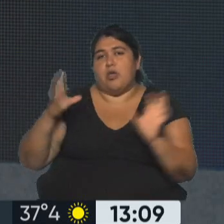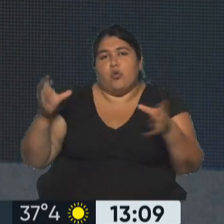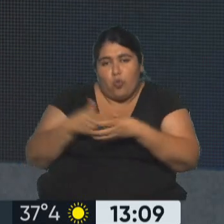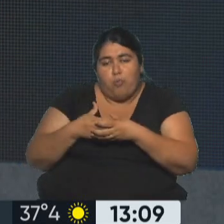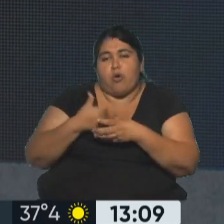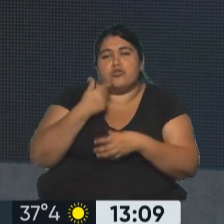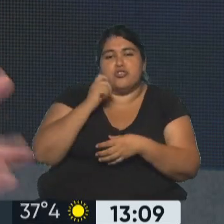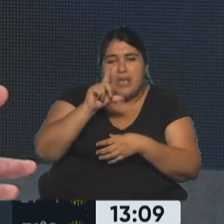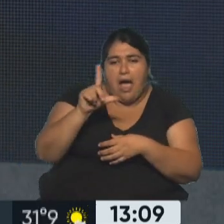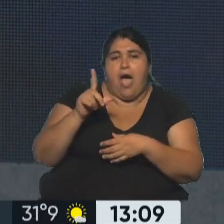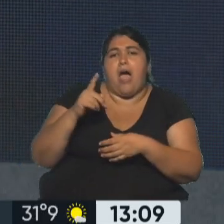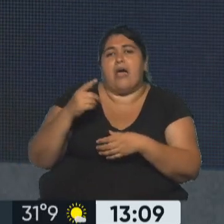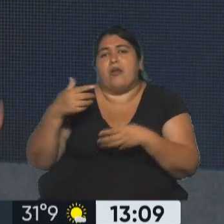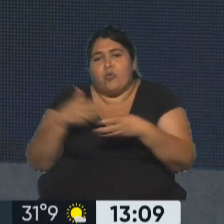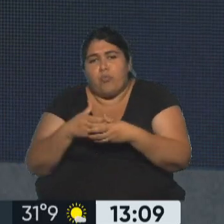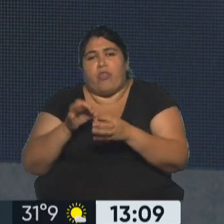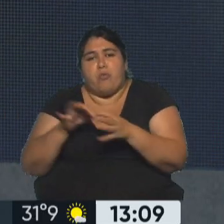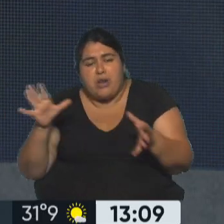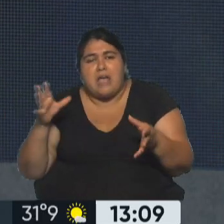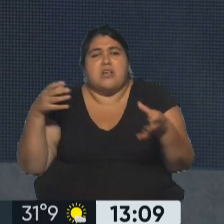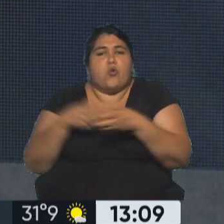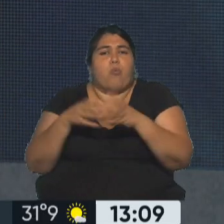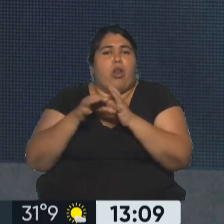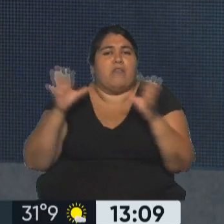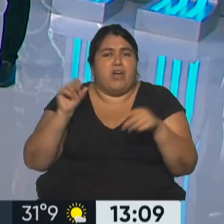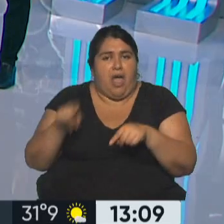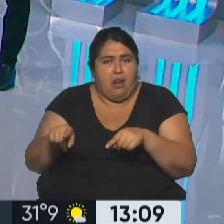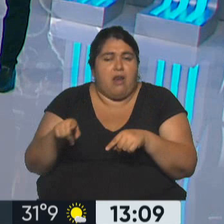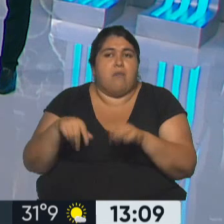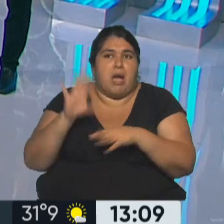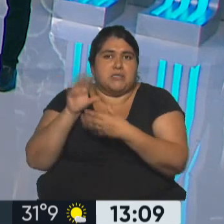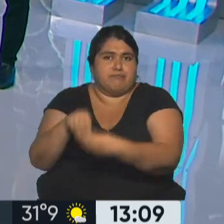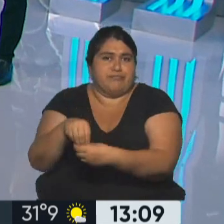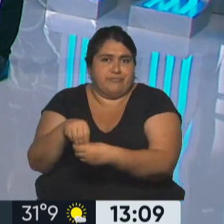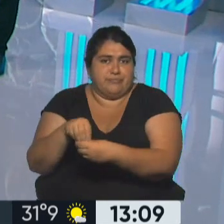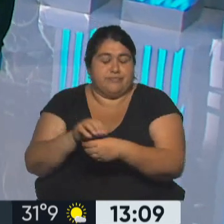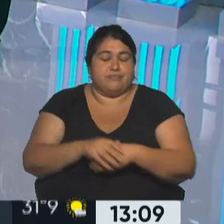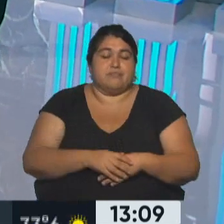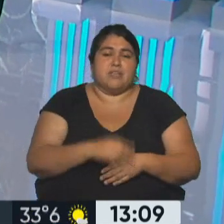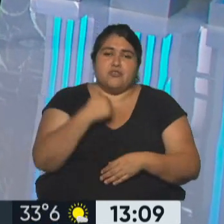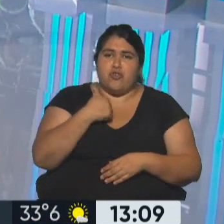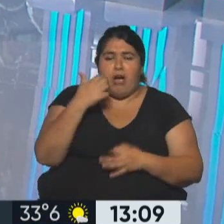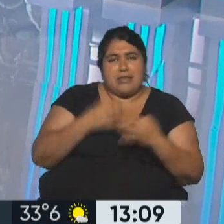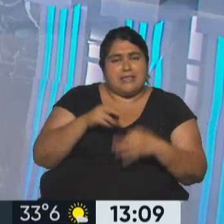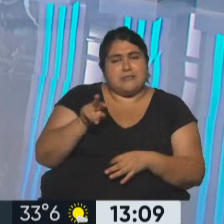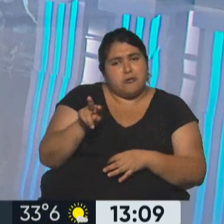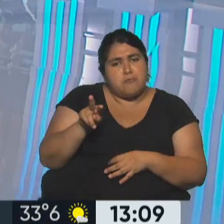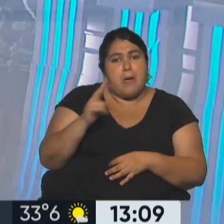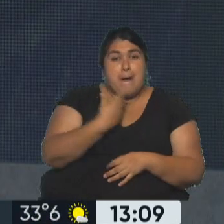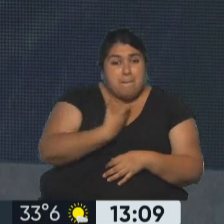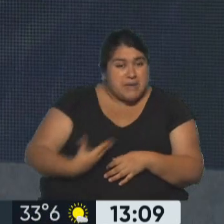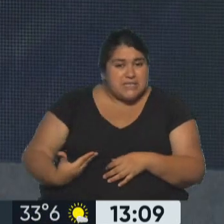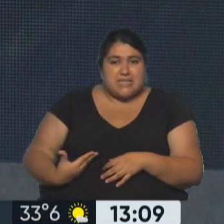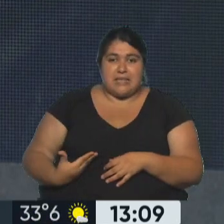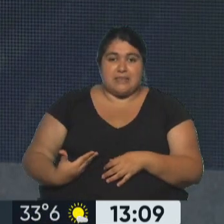del Partido por la Democracia, del Partido Liberal. Entonces, yo lo que veo es un presidente que no puede